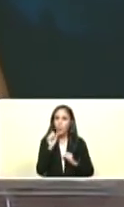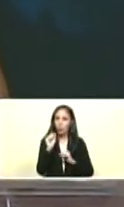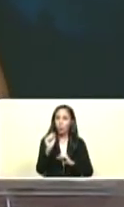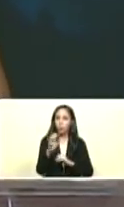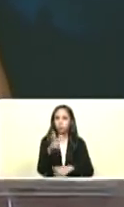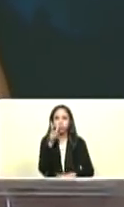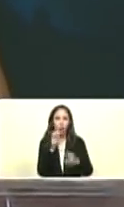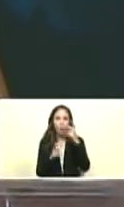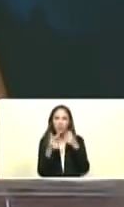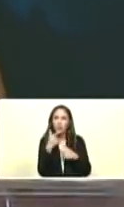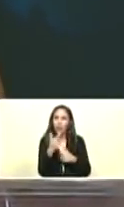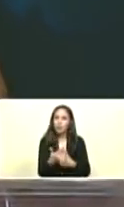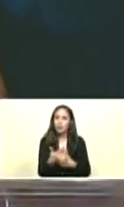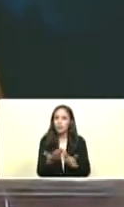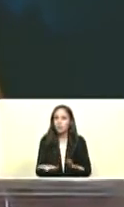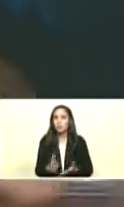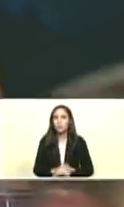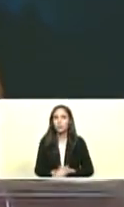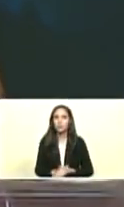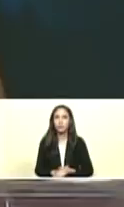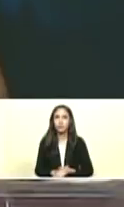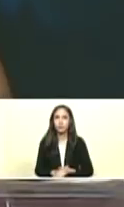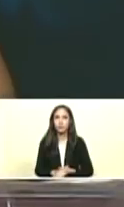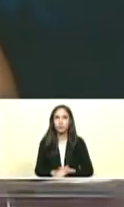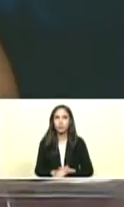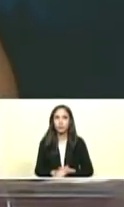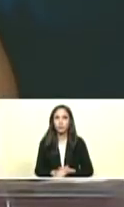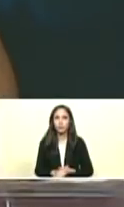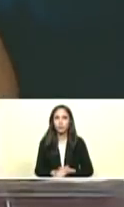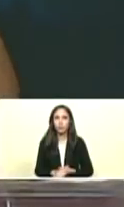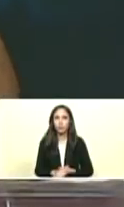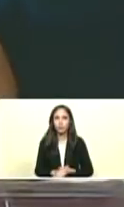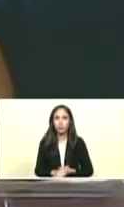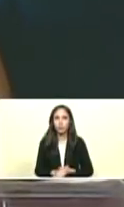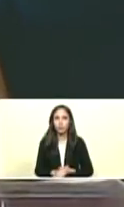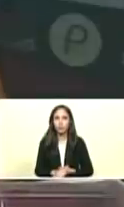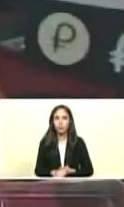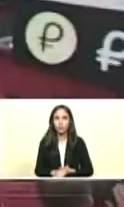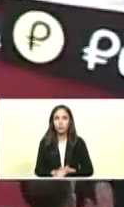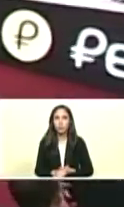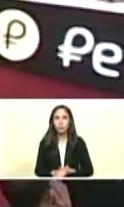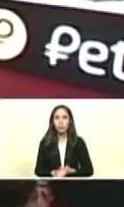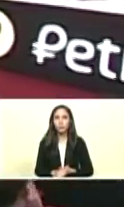Bolivariana de Venezuela, ciudadano Nicolás Maduro. Adelante, presidente, lo escuchamos.